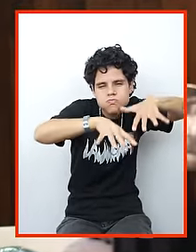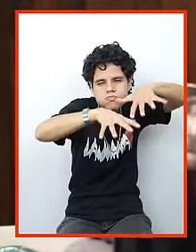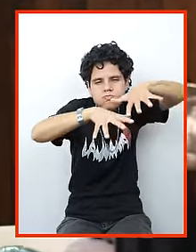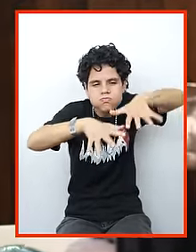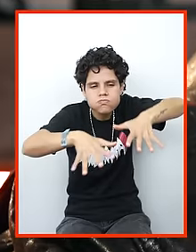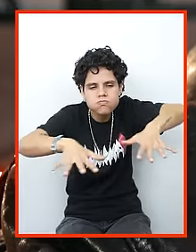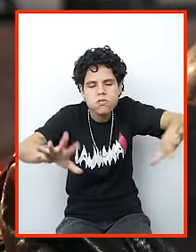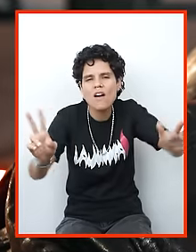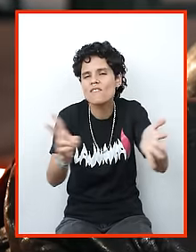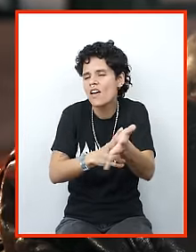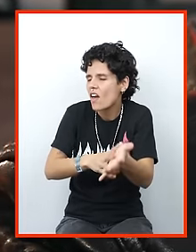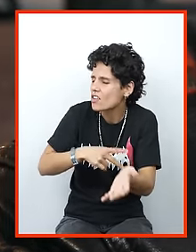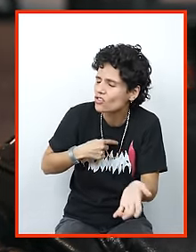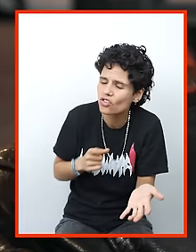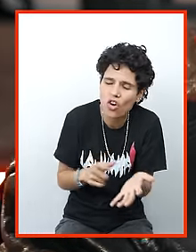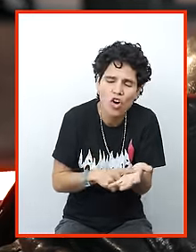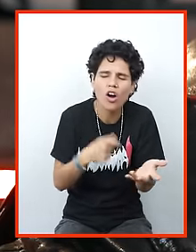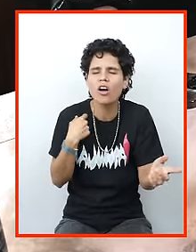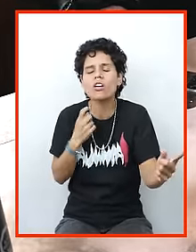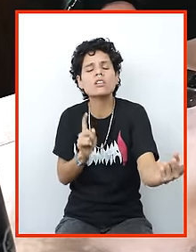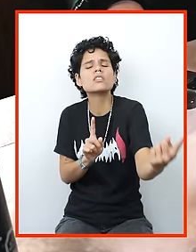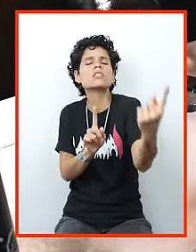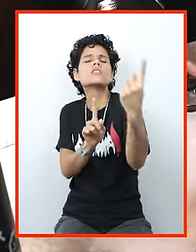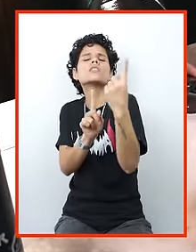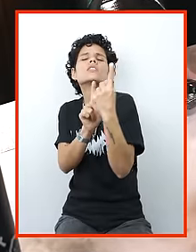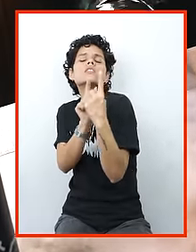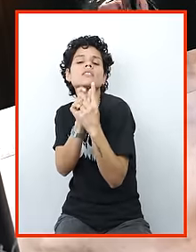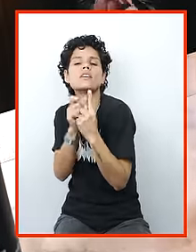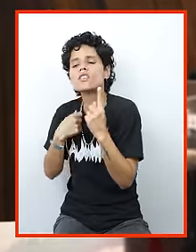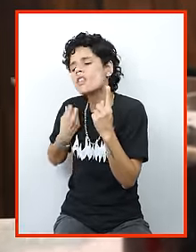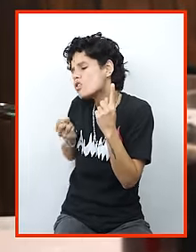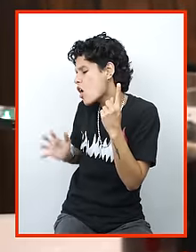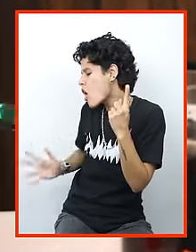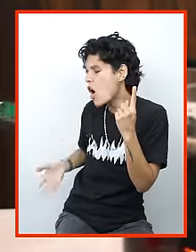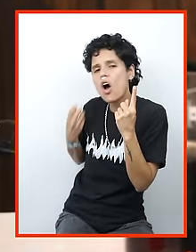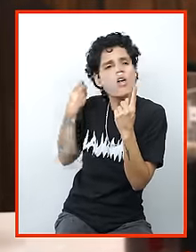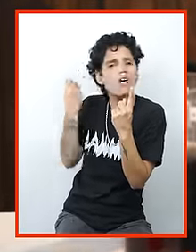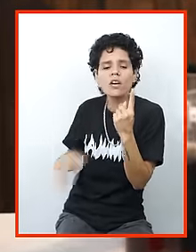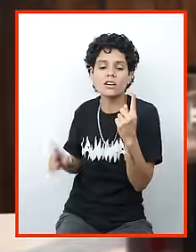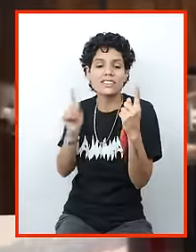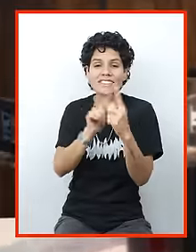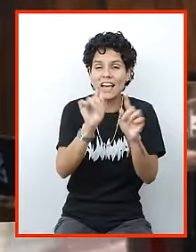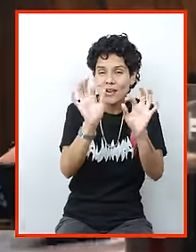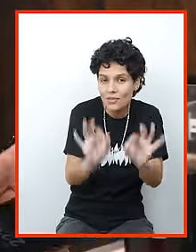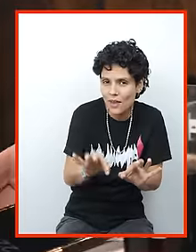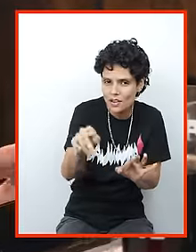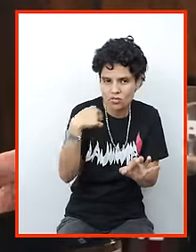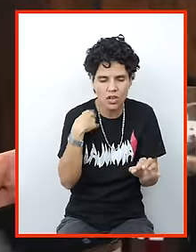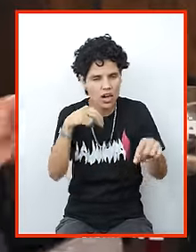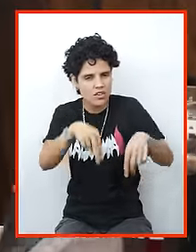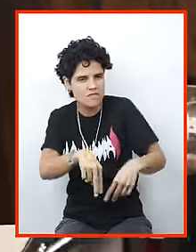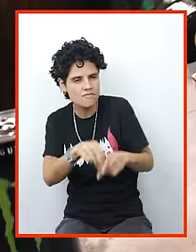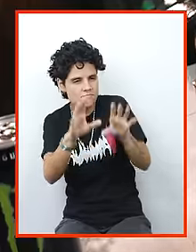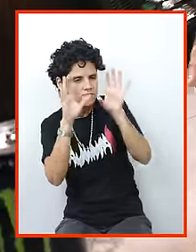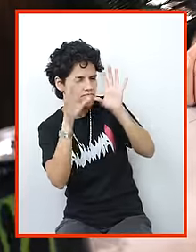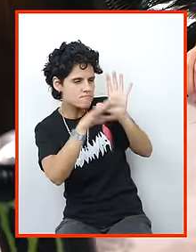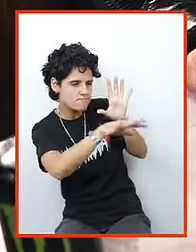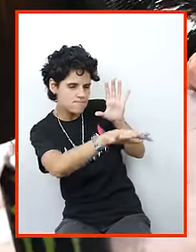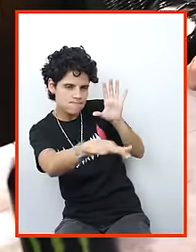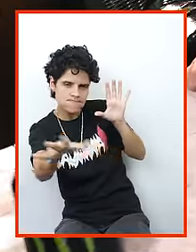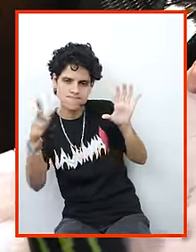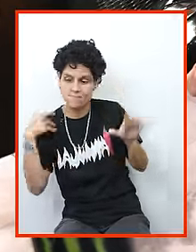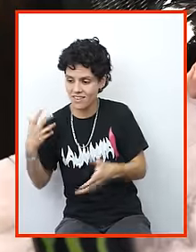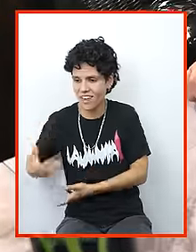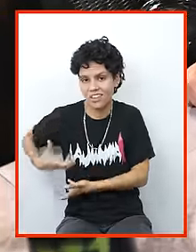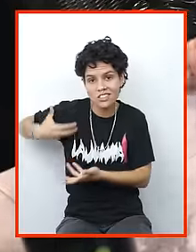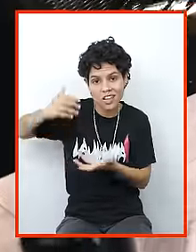lo dejaría todo porque... Me... Y cuando llegué a la desembocadura del Biobío, ponía Chayanne. Ya. Sacáis el Lil Chayanne. ¡Ah! No,